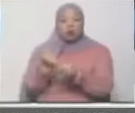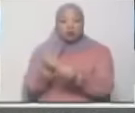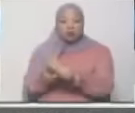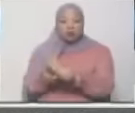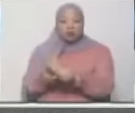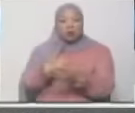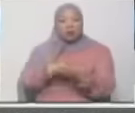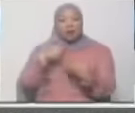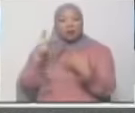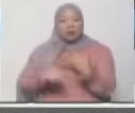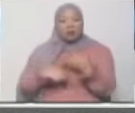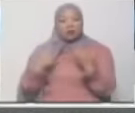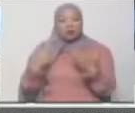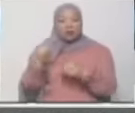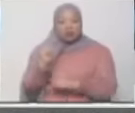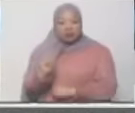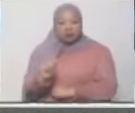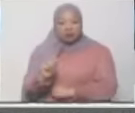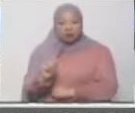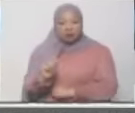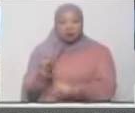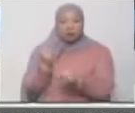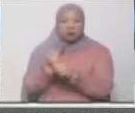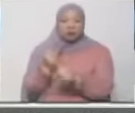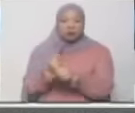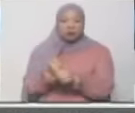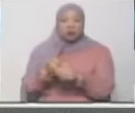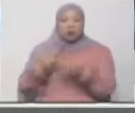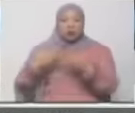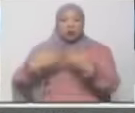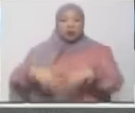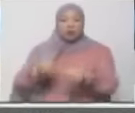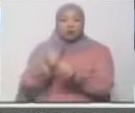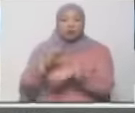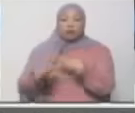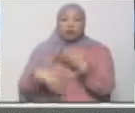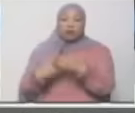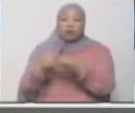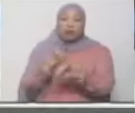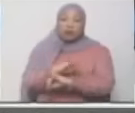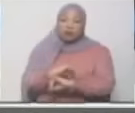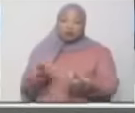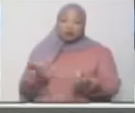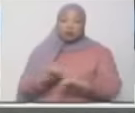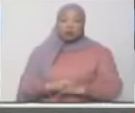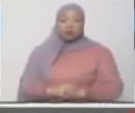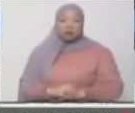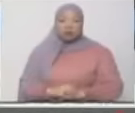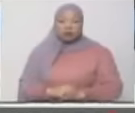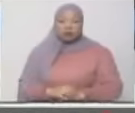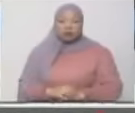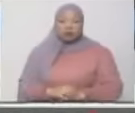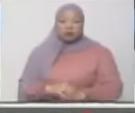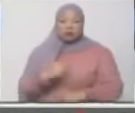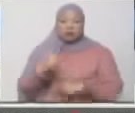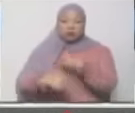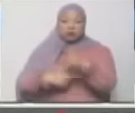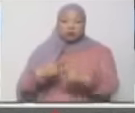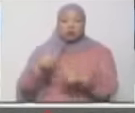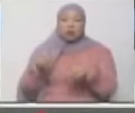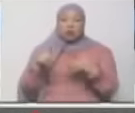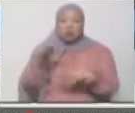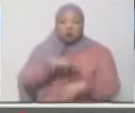el plan de las 7T, todas empiezan y terminan en el